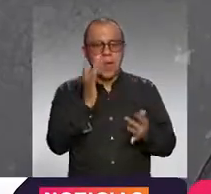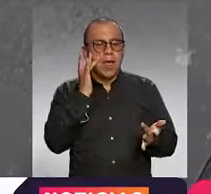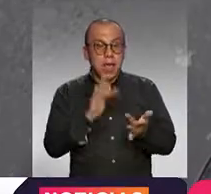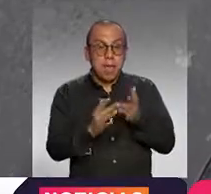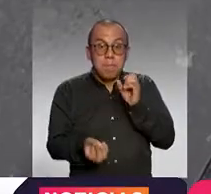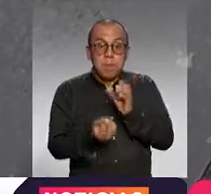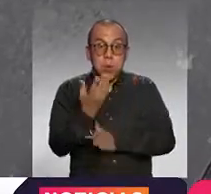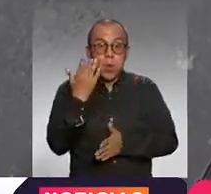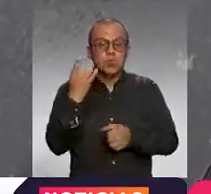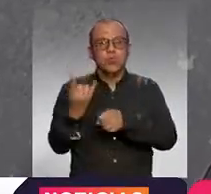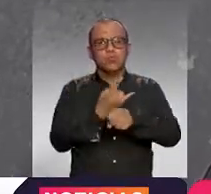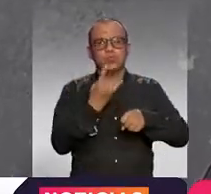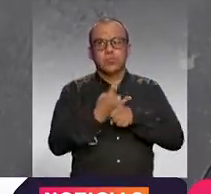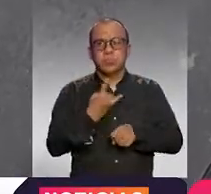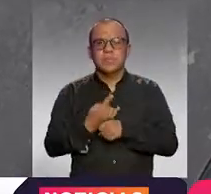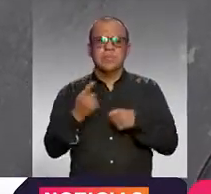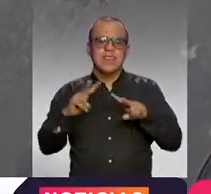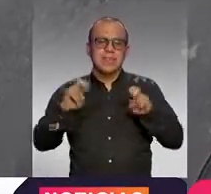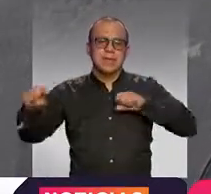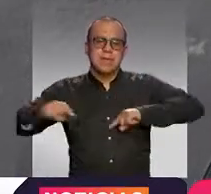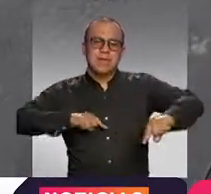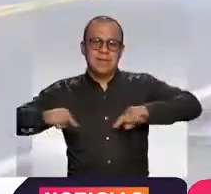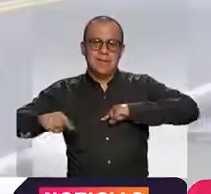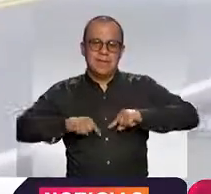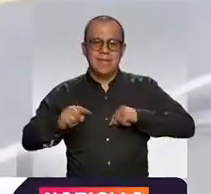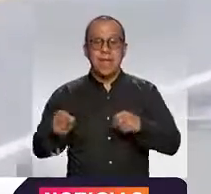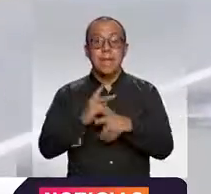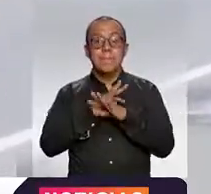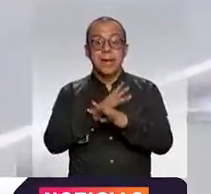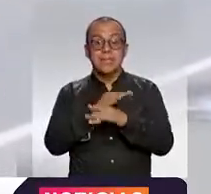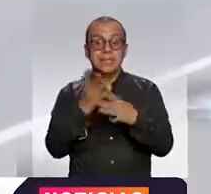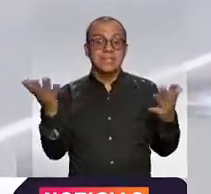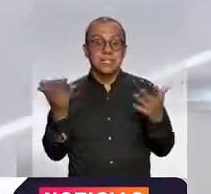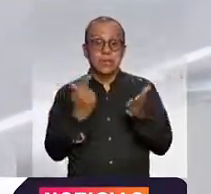producto también será utilizado por la Alcaldía de los Mártires en la Plaza de Paloquemao.